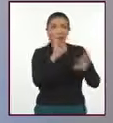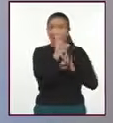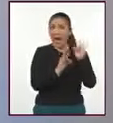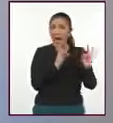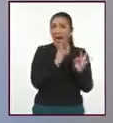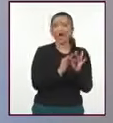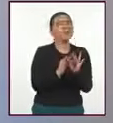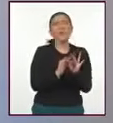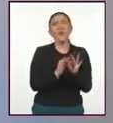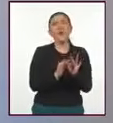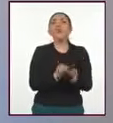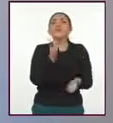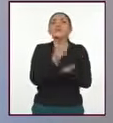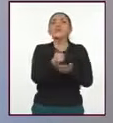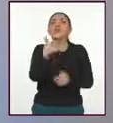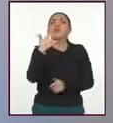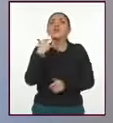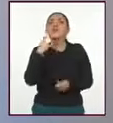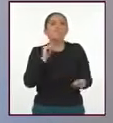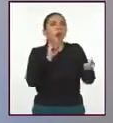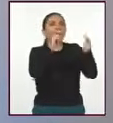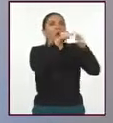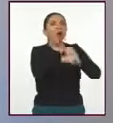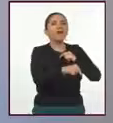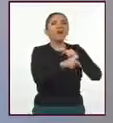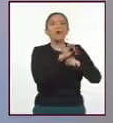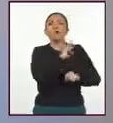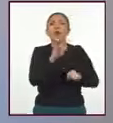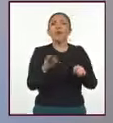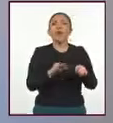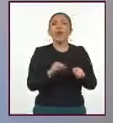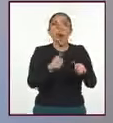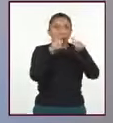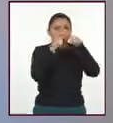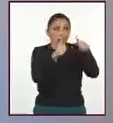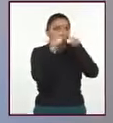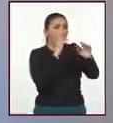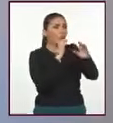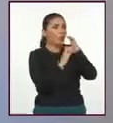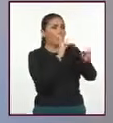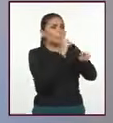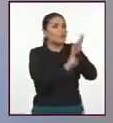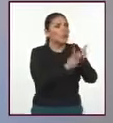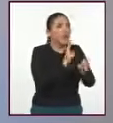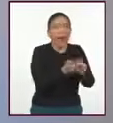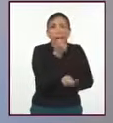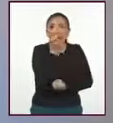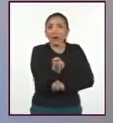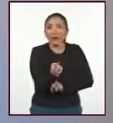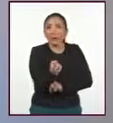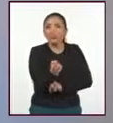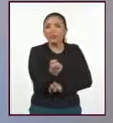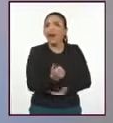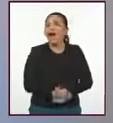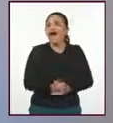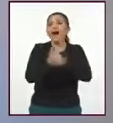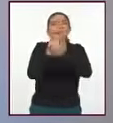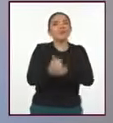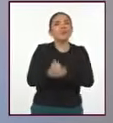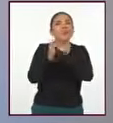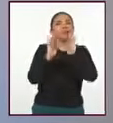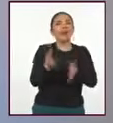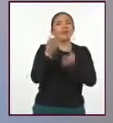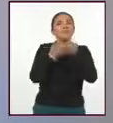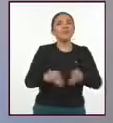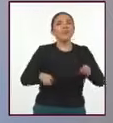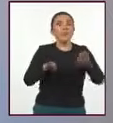tengas empatía y que tengas oído para escucharle, con eso ya es una gran diferencia. De verdad, personas